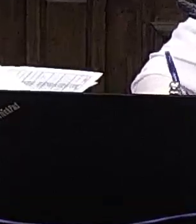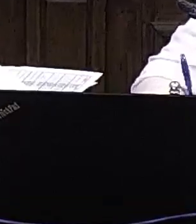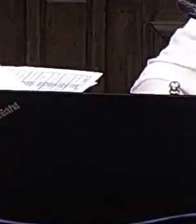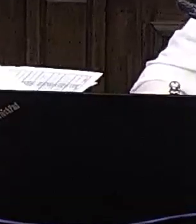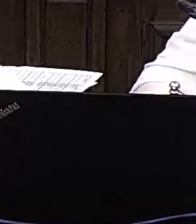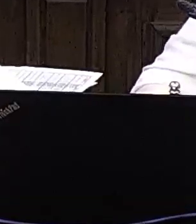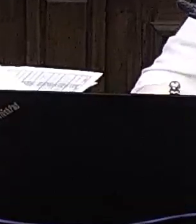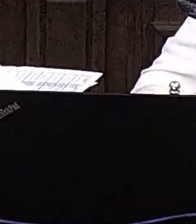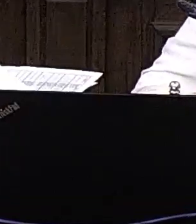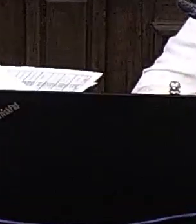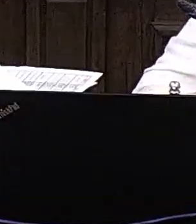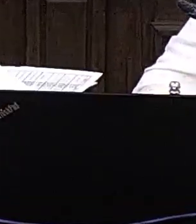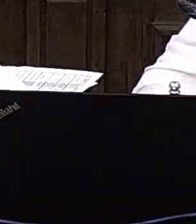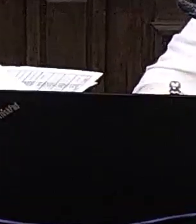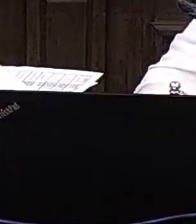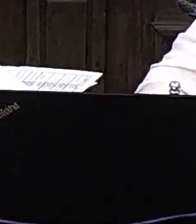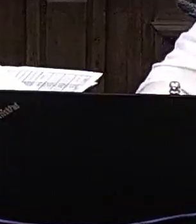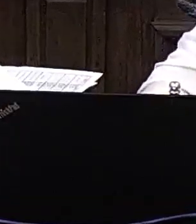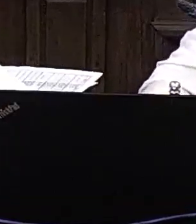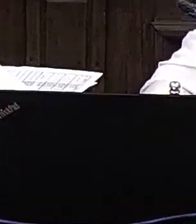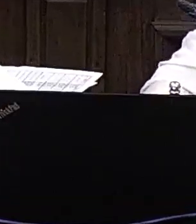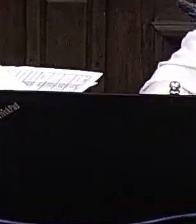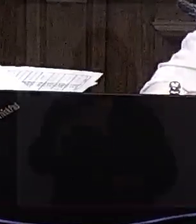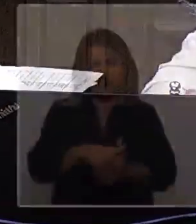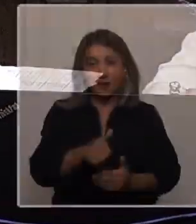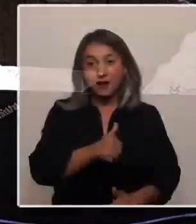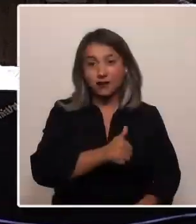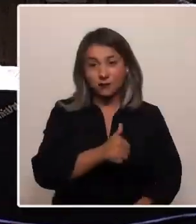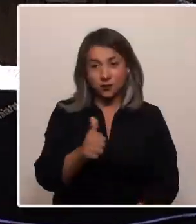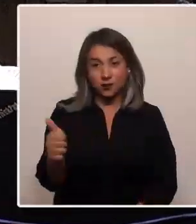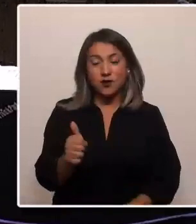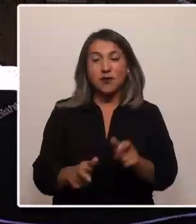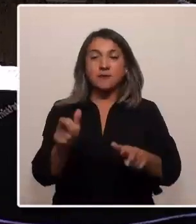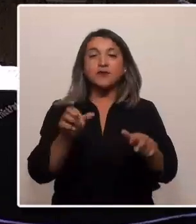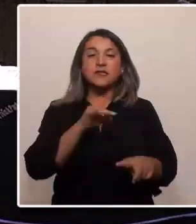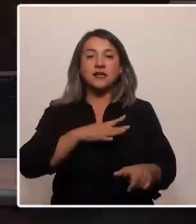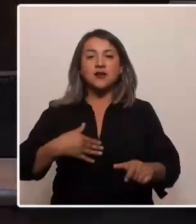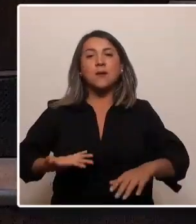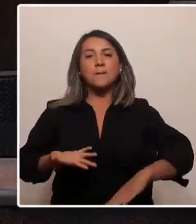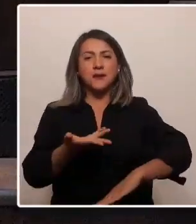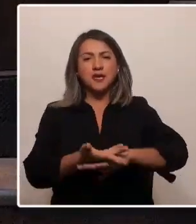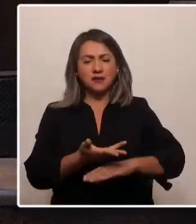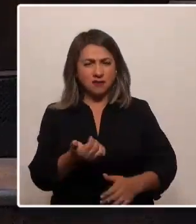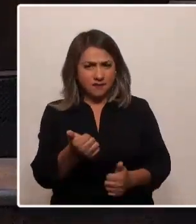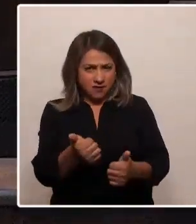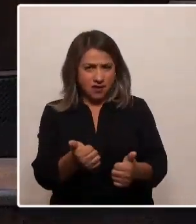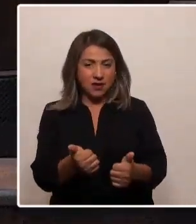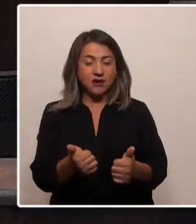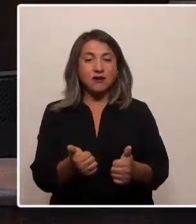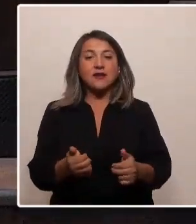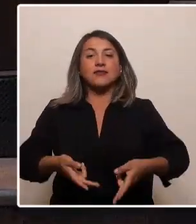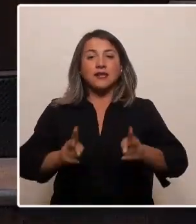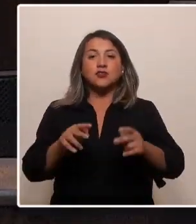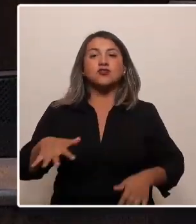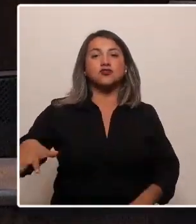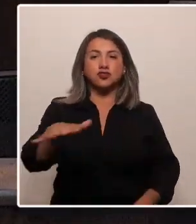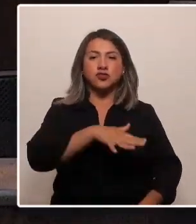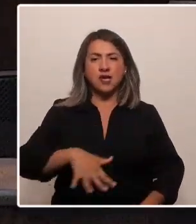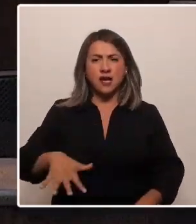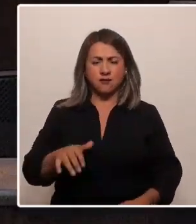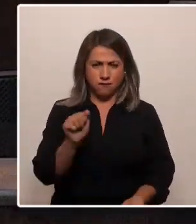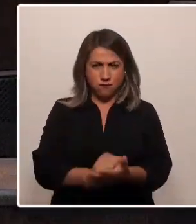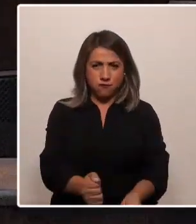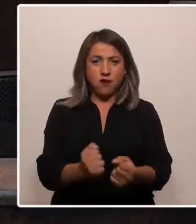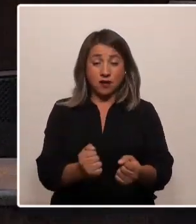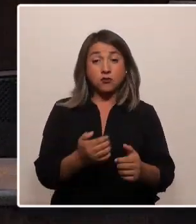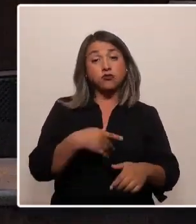Gracias. Buenas tardes a todos. Los chilenos piden con razón derechos sociales más potentes. Estamos con ellos, pero